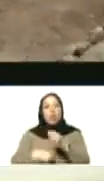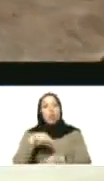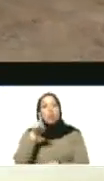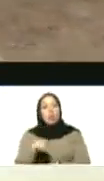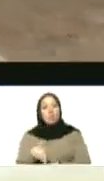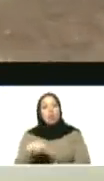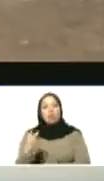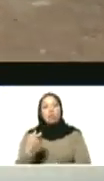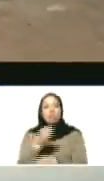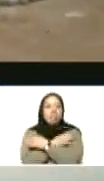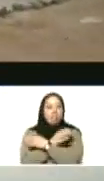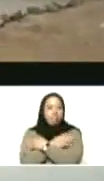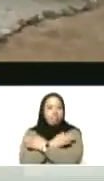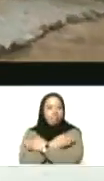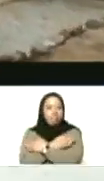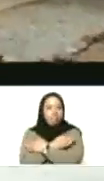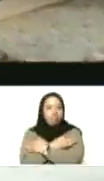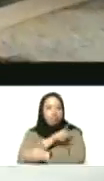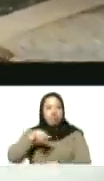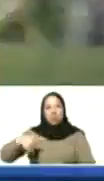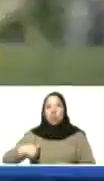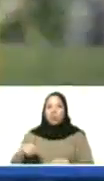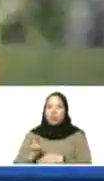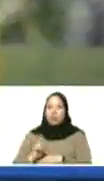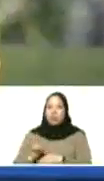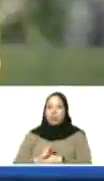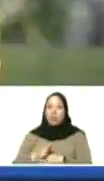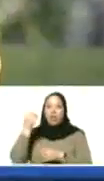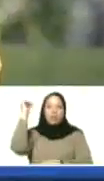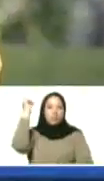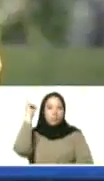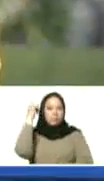¡Qué felicidad! Y nos vamos directo al Yaracuy.